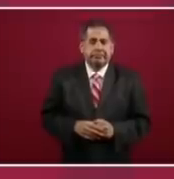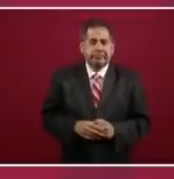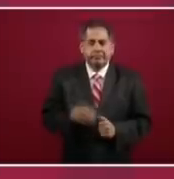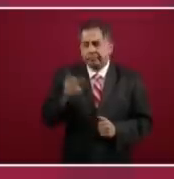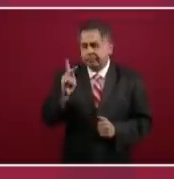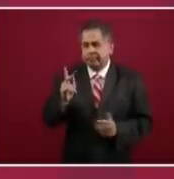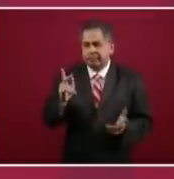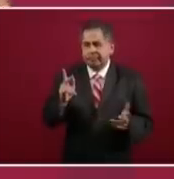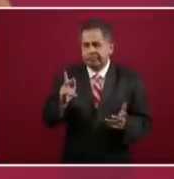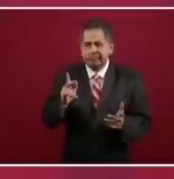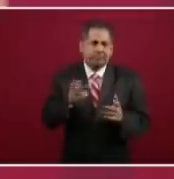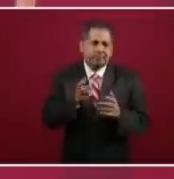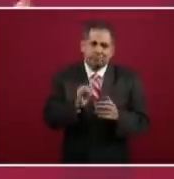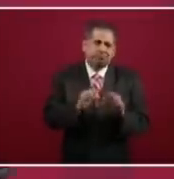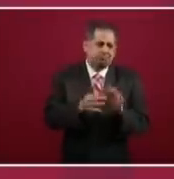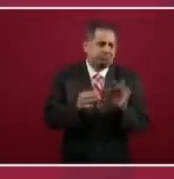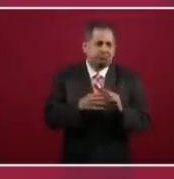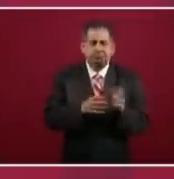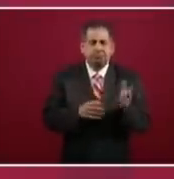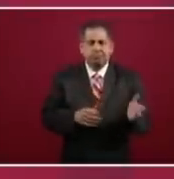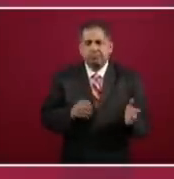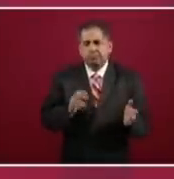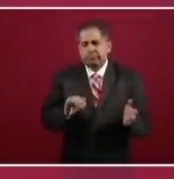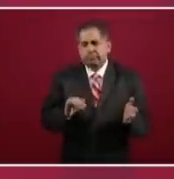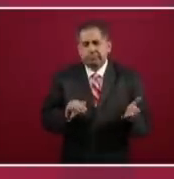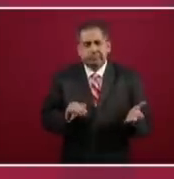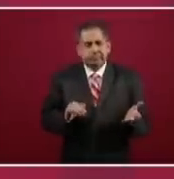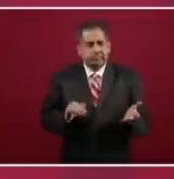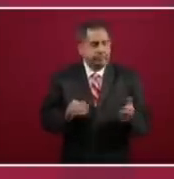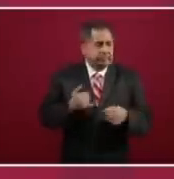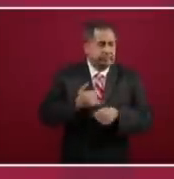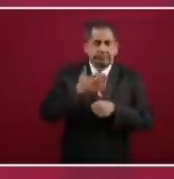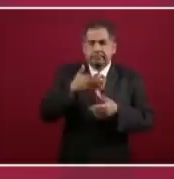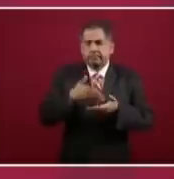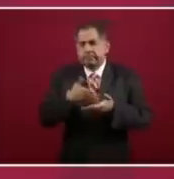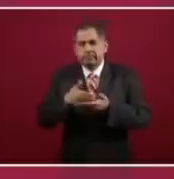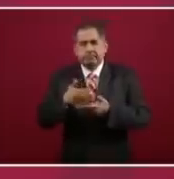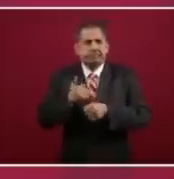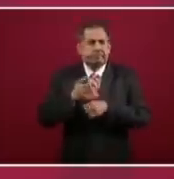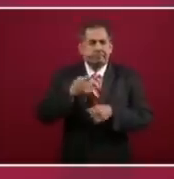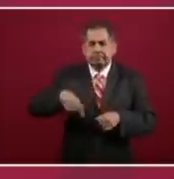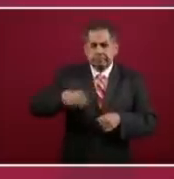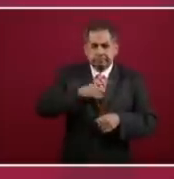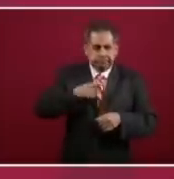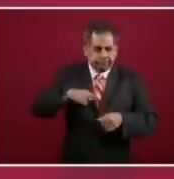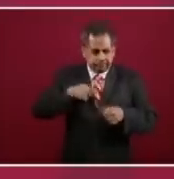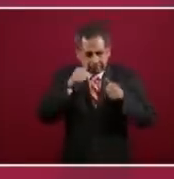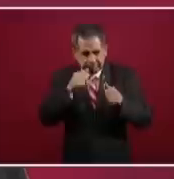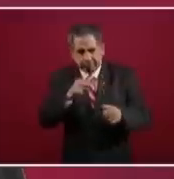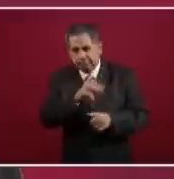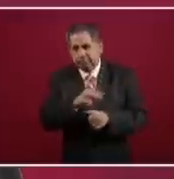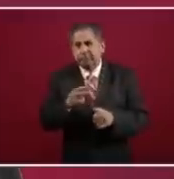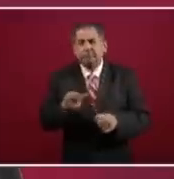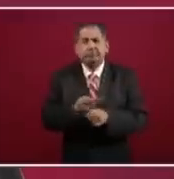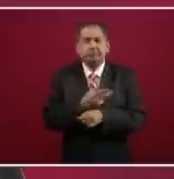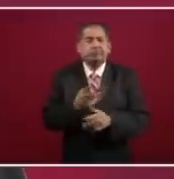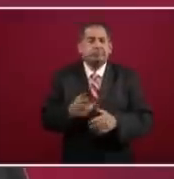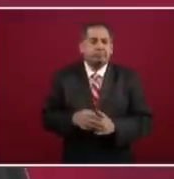pero es parte pues de los obstáculos que tenemos que enfrentar pero